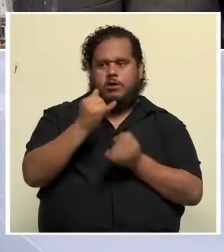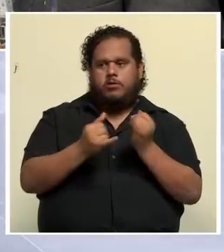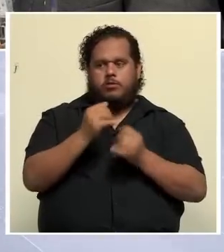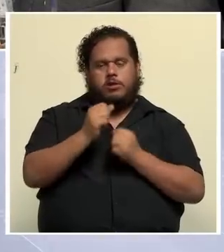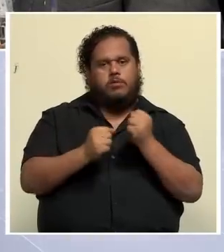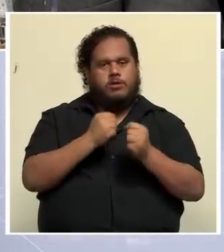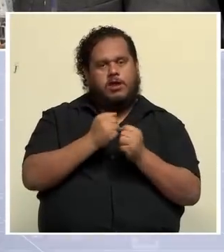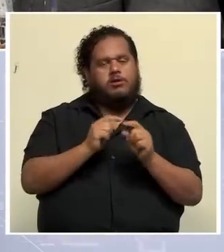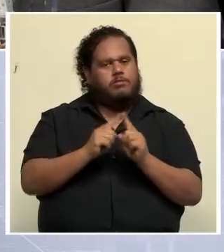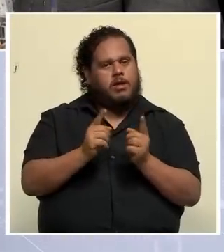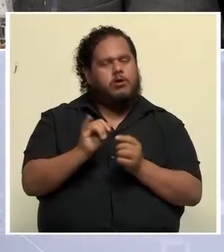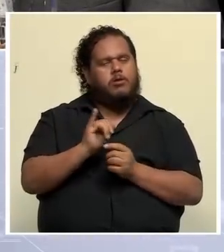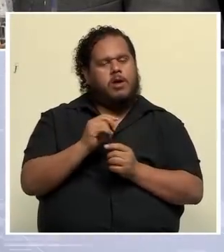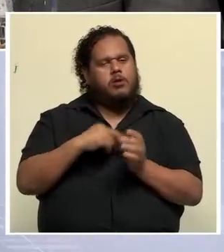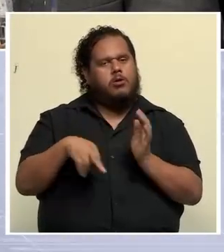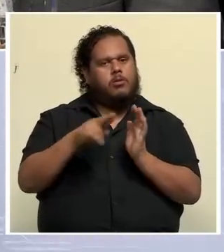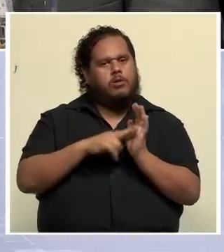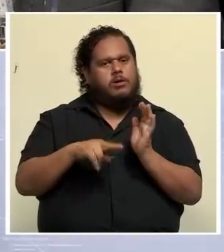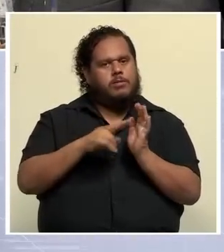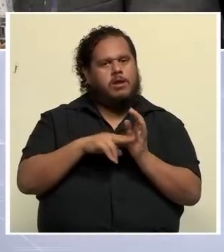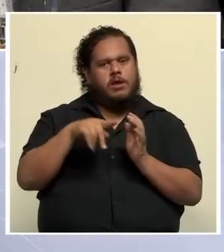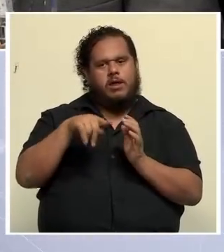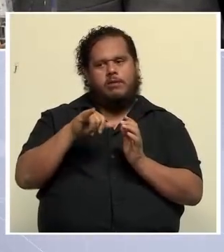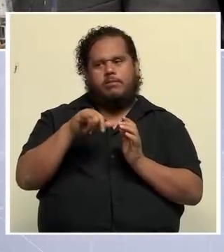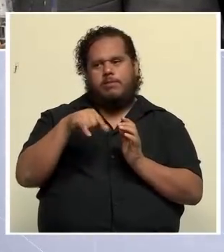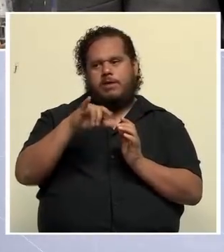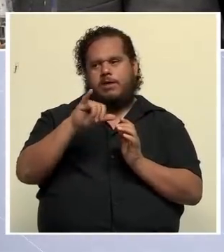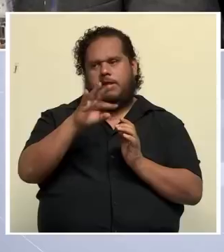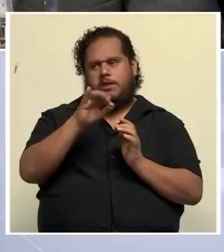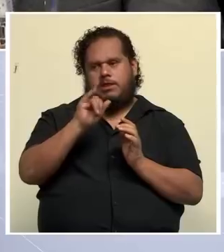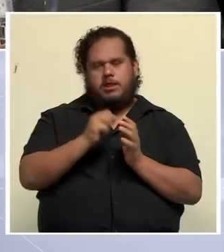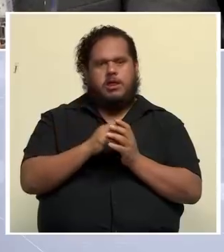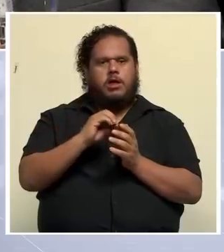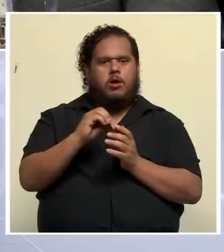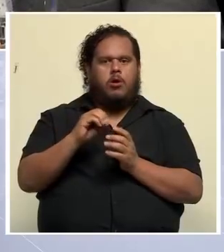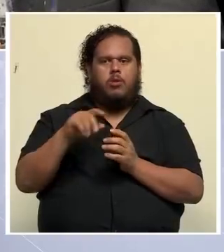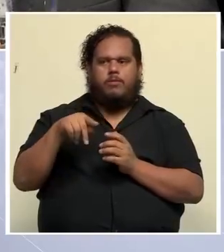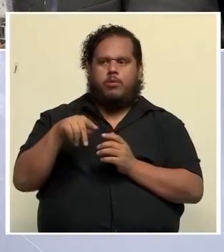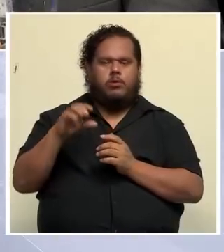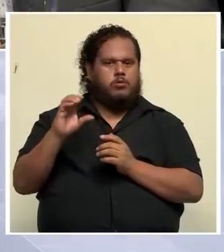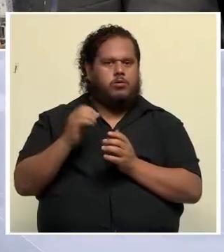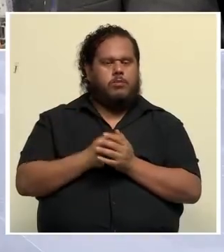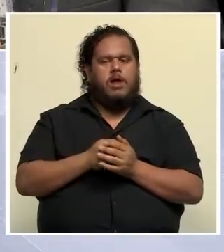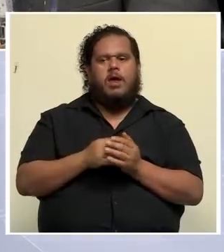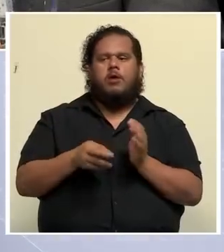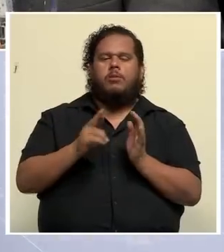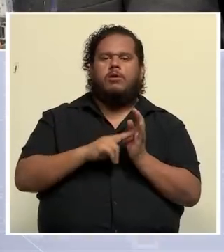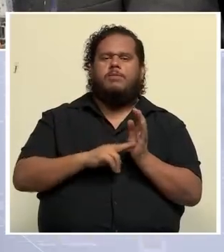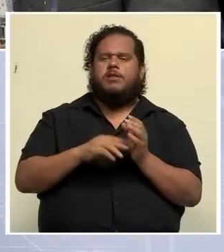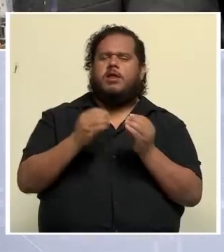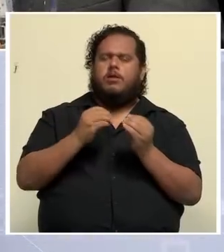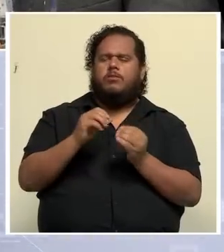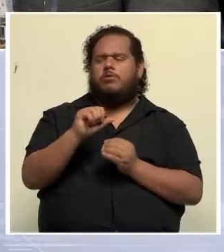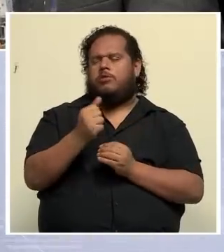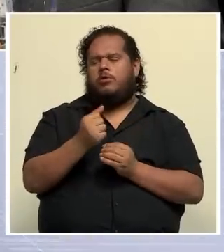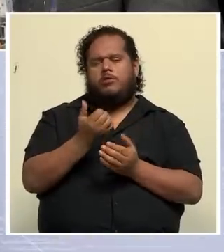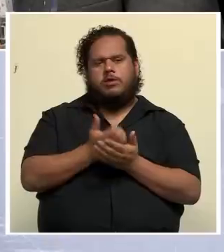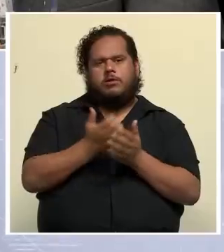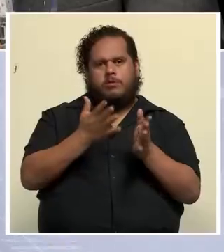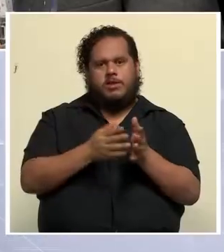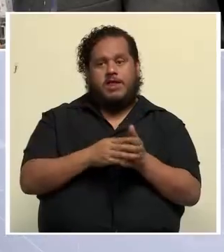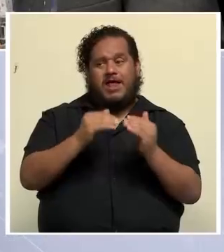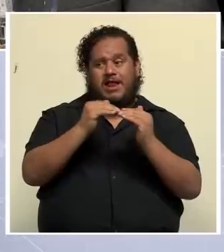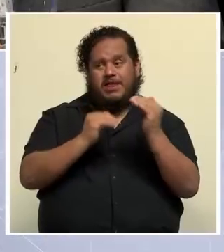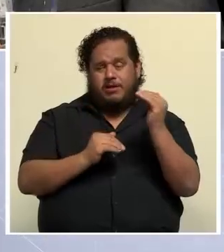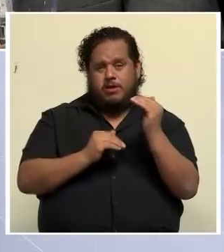años, pero como lo repite Piketty, como lo repite Paul Krugman, como lo repiten tantos otros, desigualdad